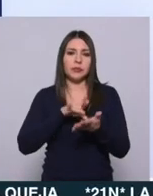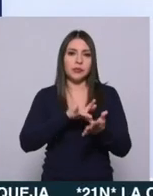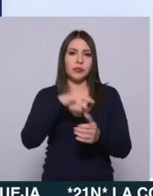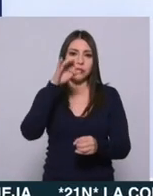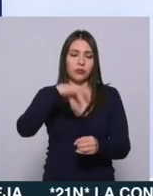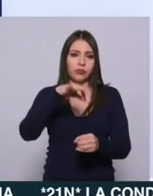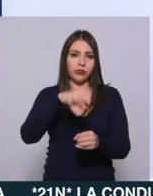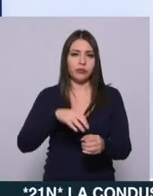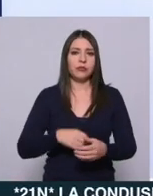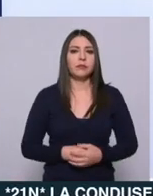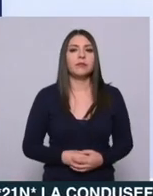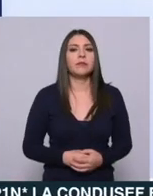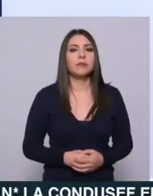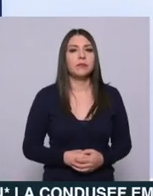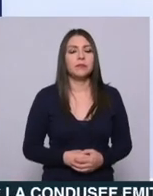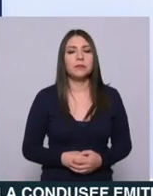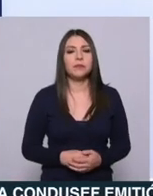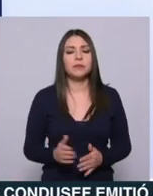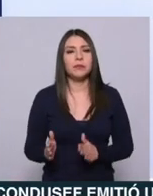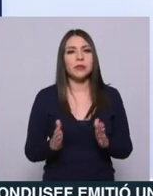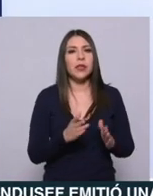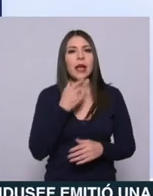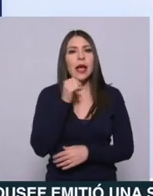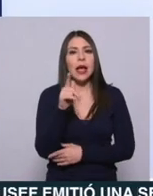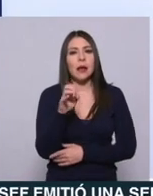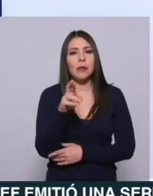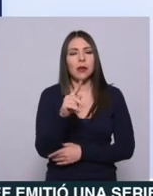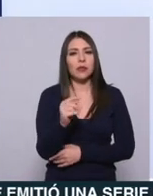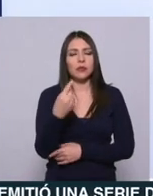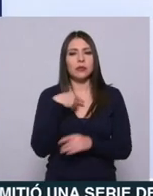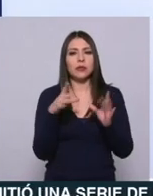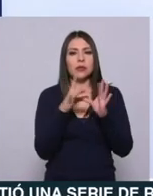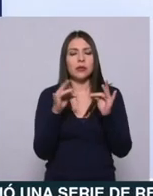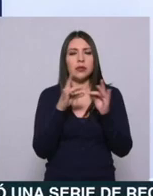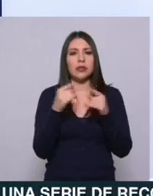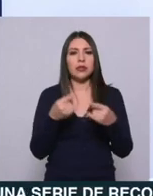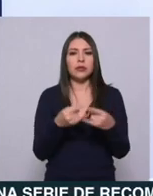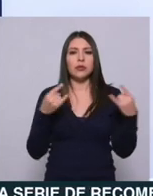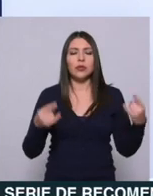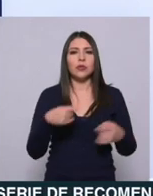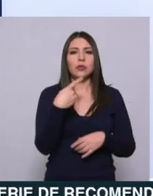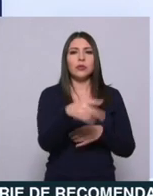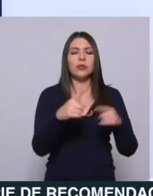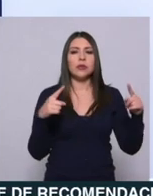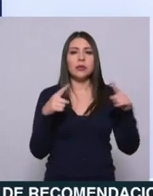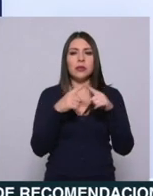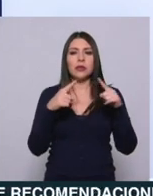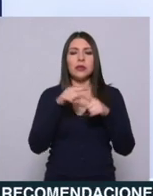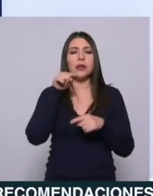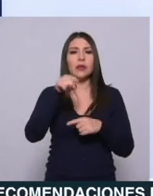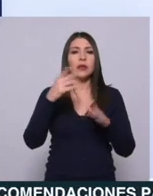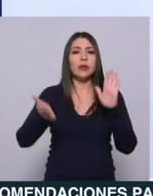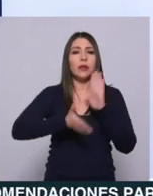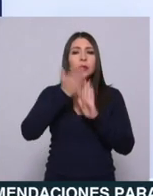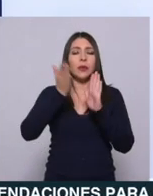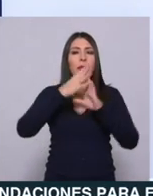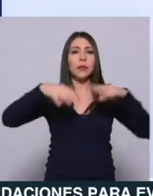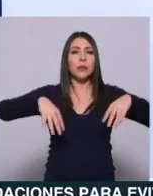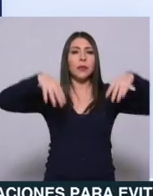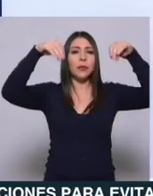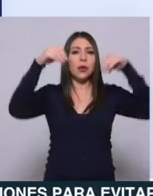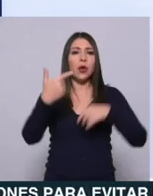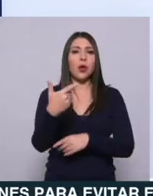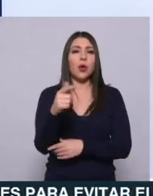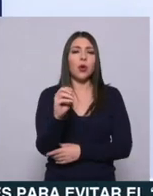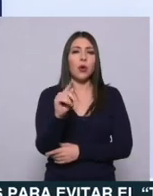Alberto Álvarez nos preparó la siguiente información sobre la historia que guarda esta catedral, una de las construcciones góticas más antiguas y grandes